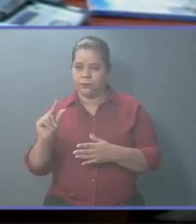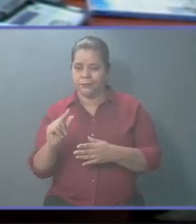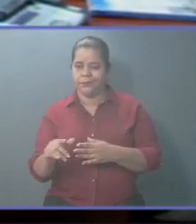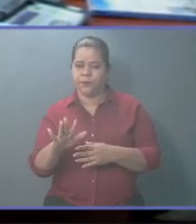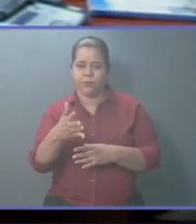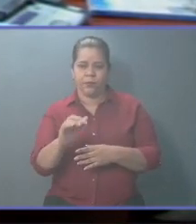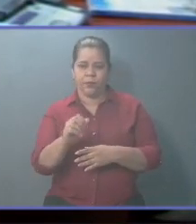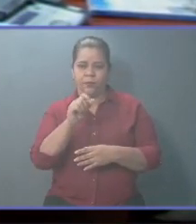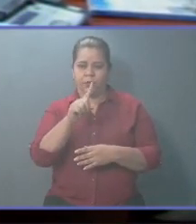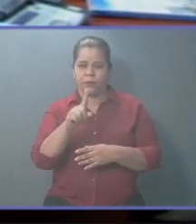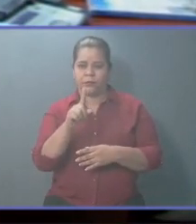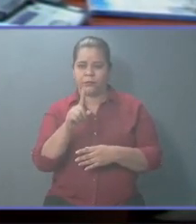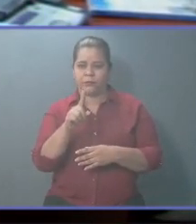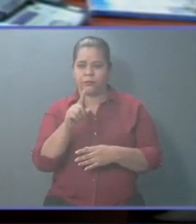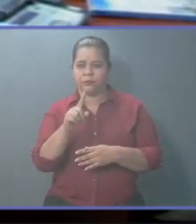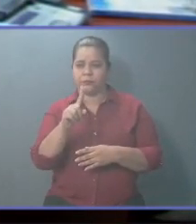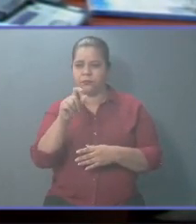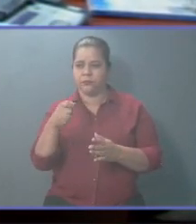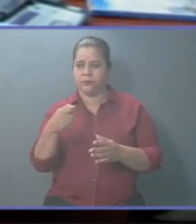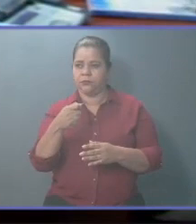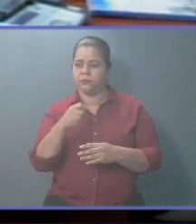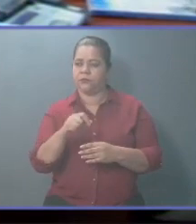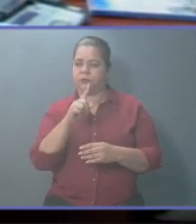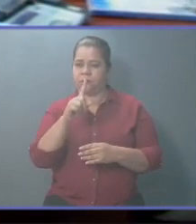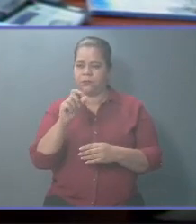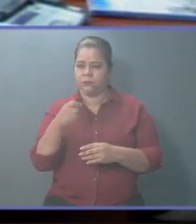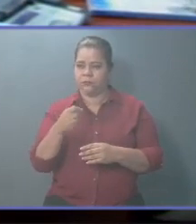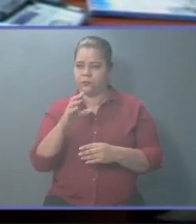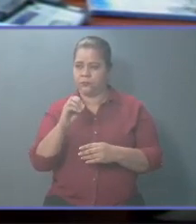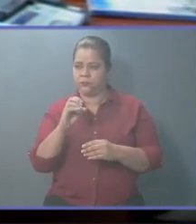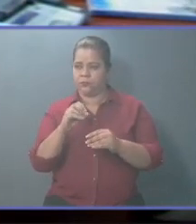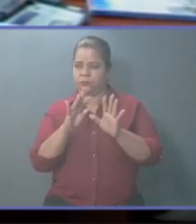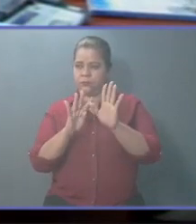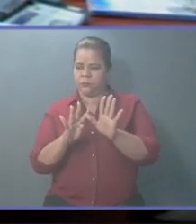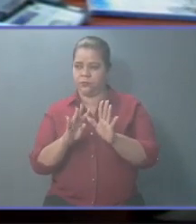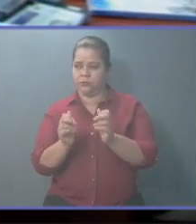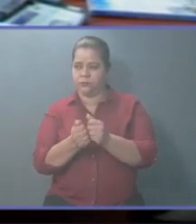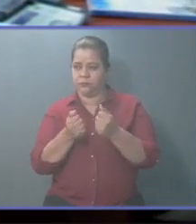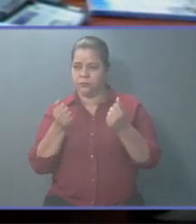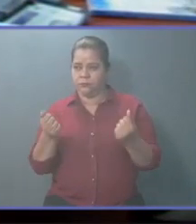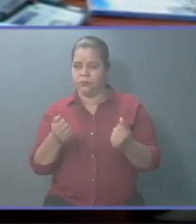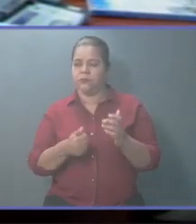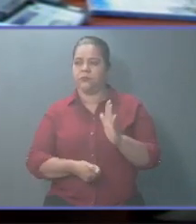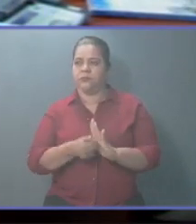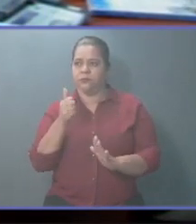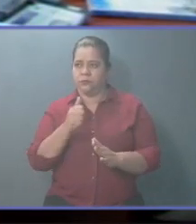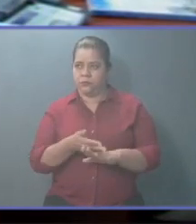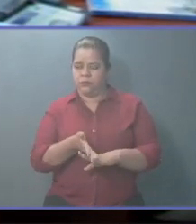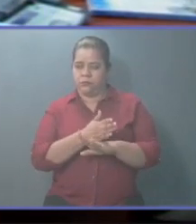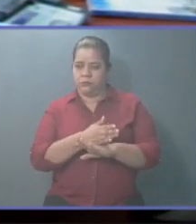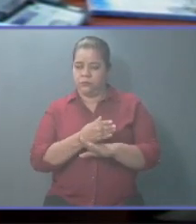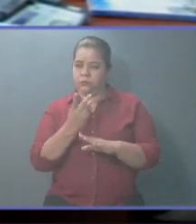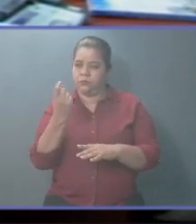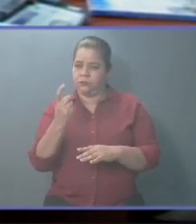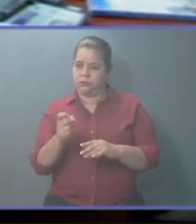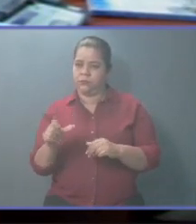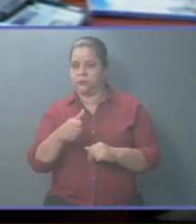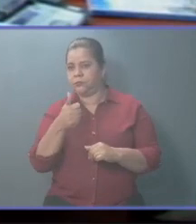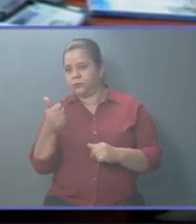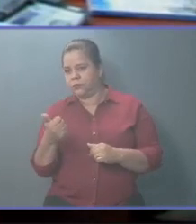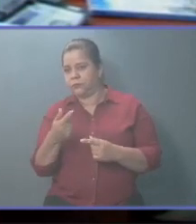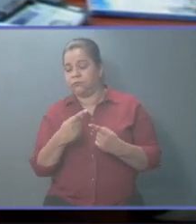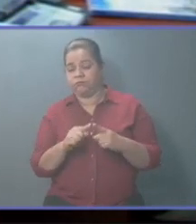de 1.009 millones más o menos. Queda pendiente otros a gestionar. Pero en